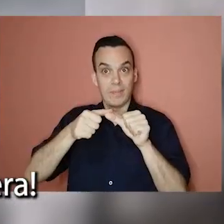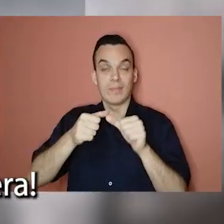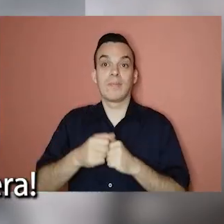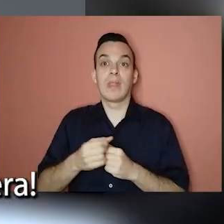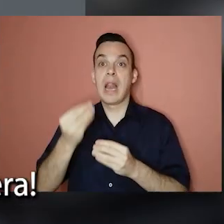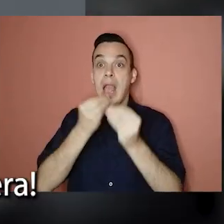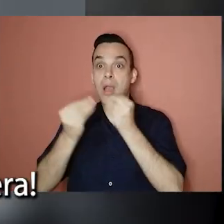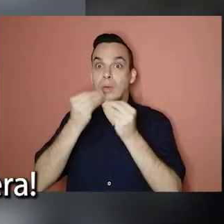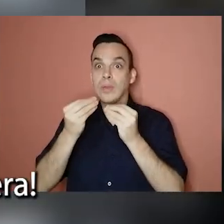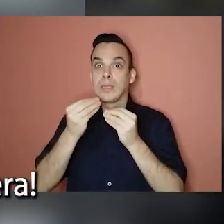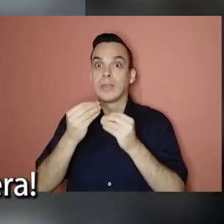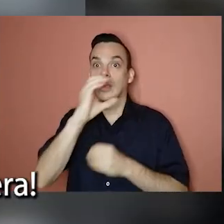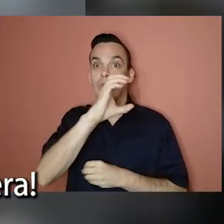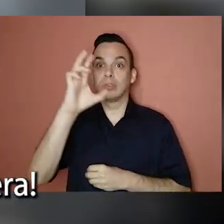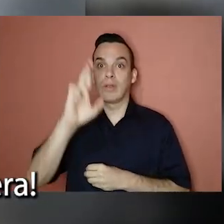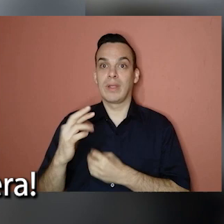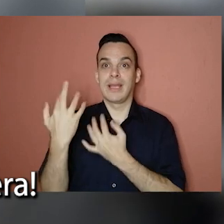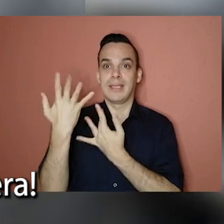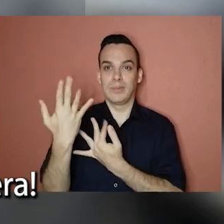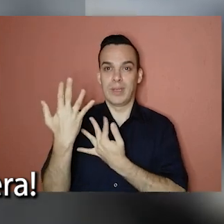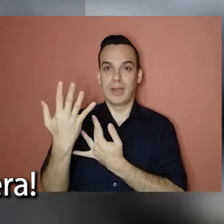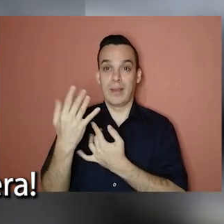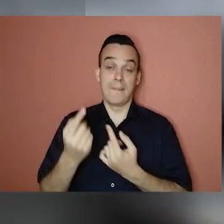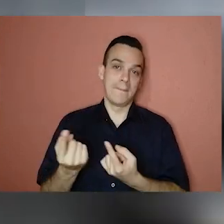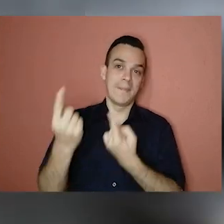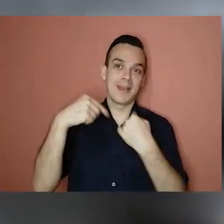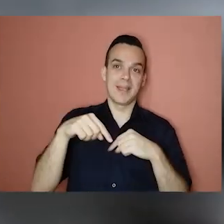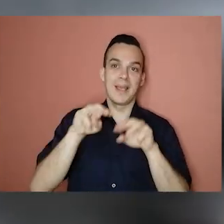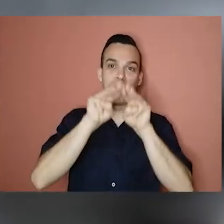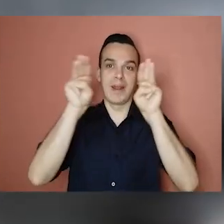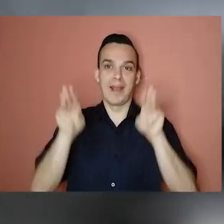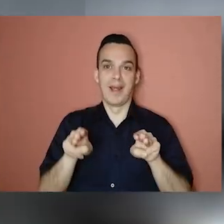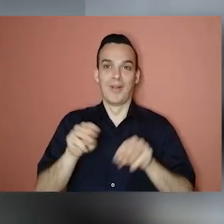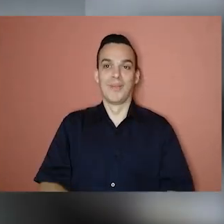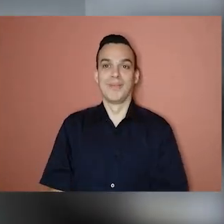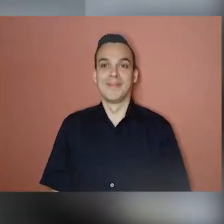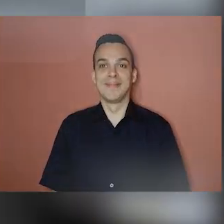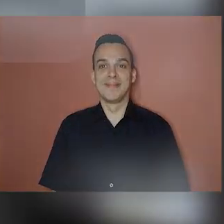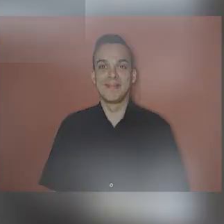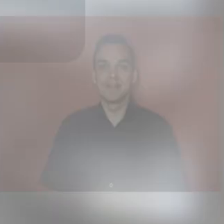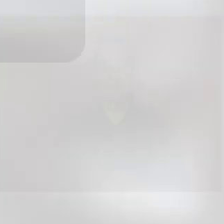Recordá, la gastronomía tradicional de Costa Rica te espera. Vení al mercado.